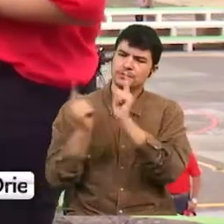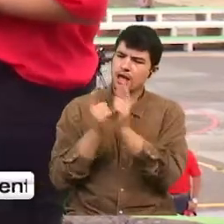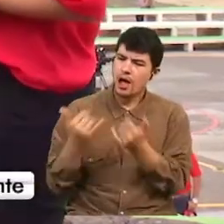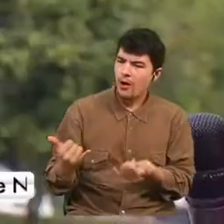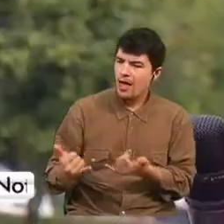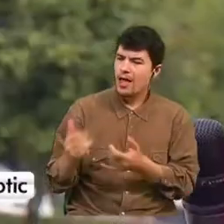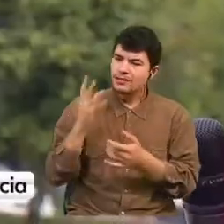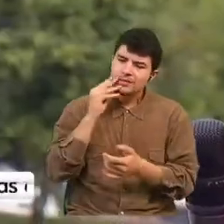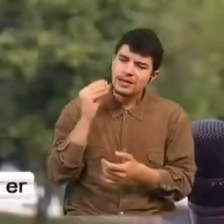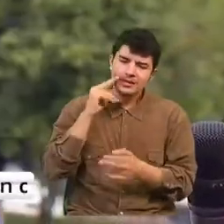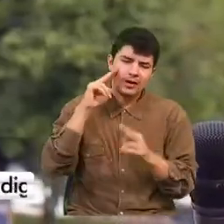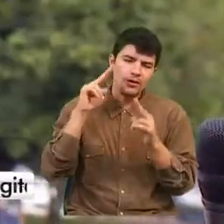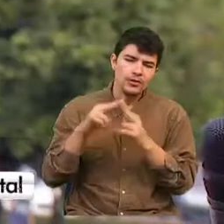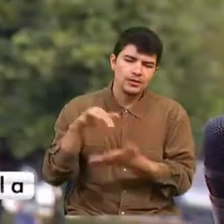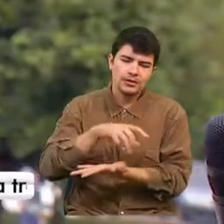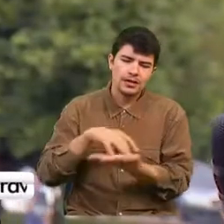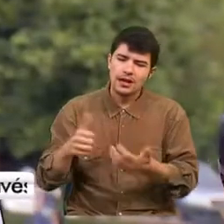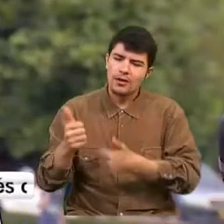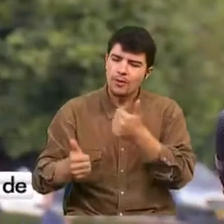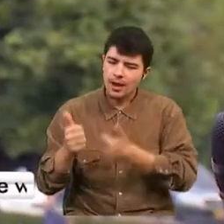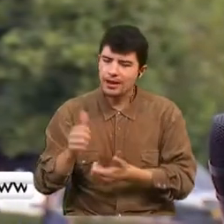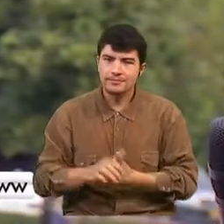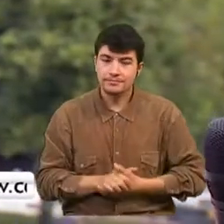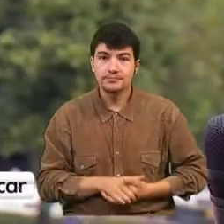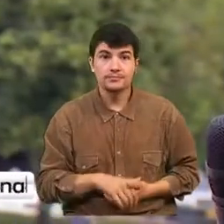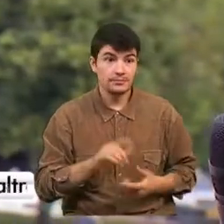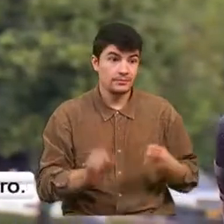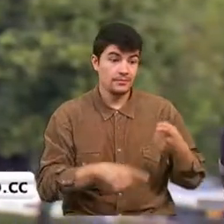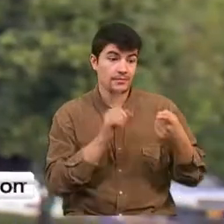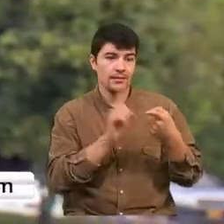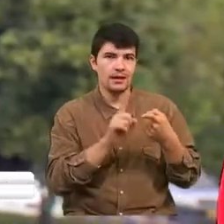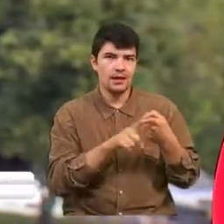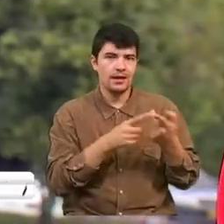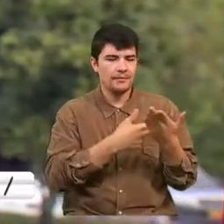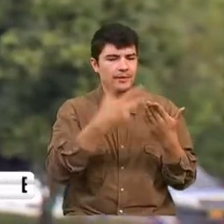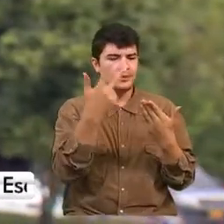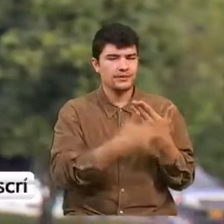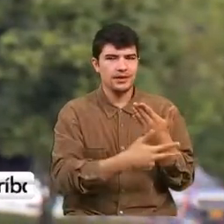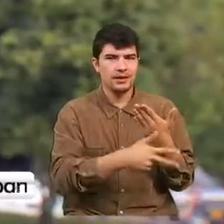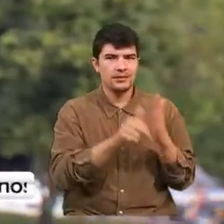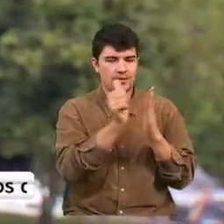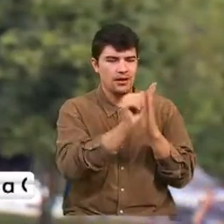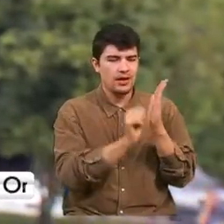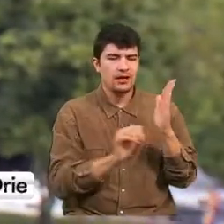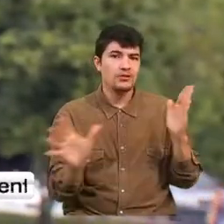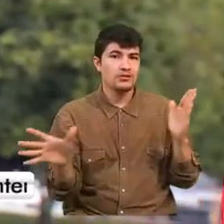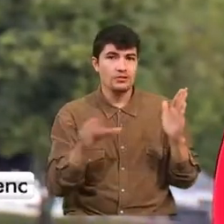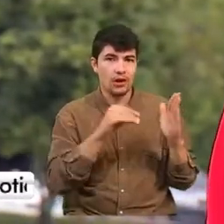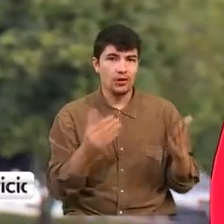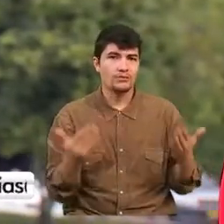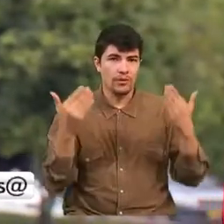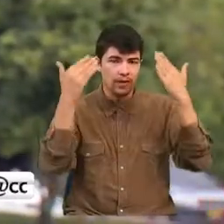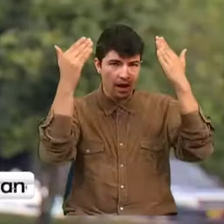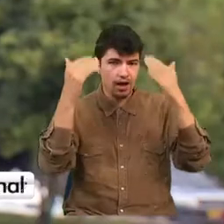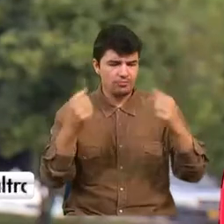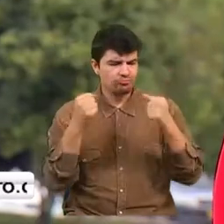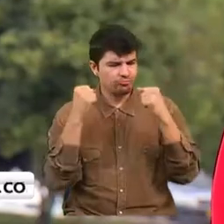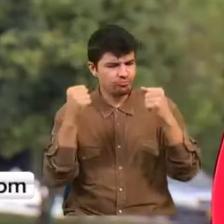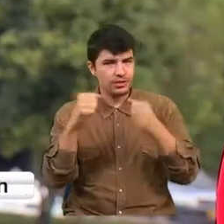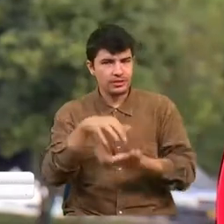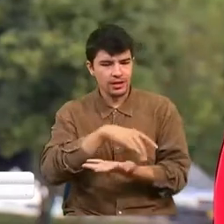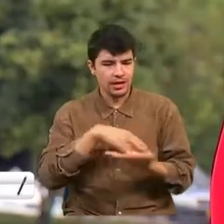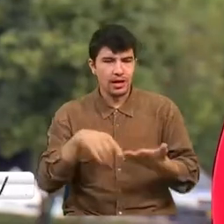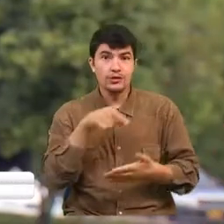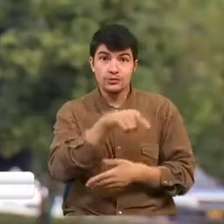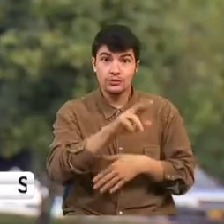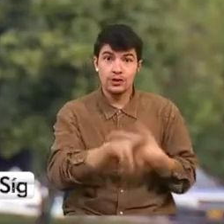expedición? Bueno, lo primero es la satisfacción que un programa como el de Todos a Progresar y Pujanza Santandereana dio sus frutos,